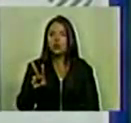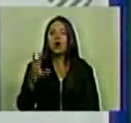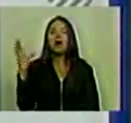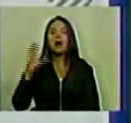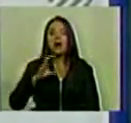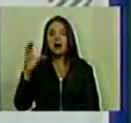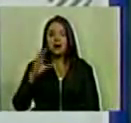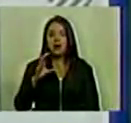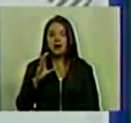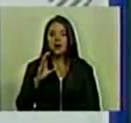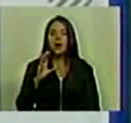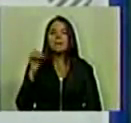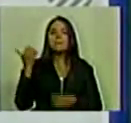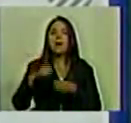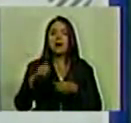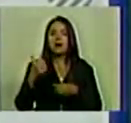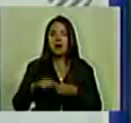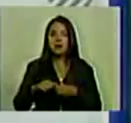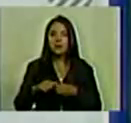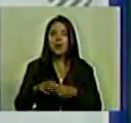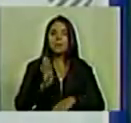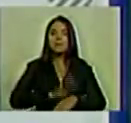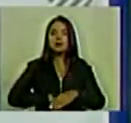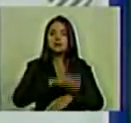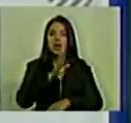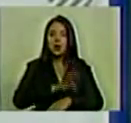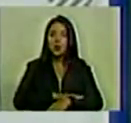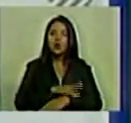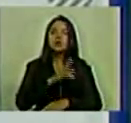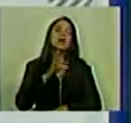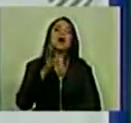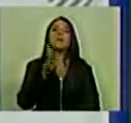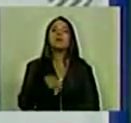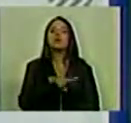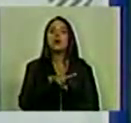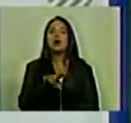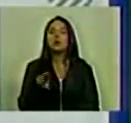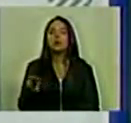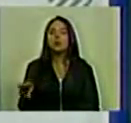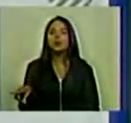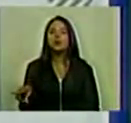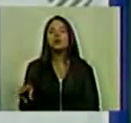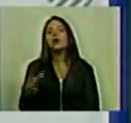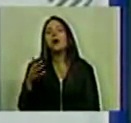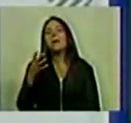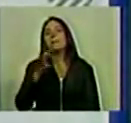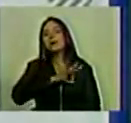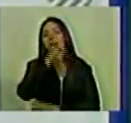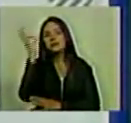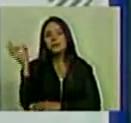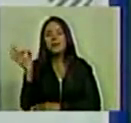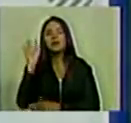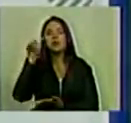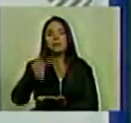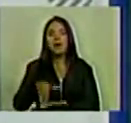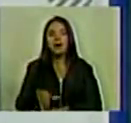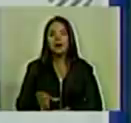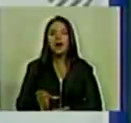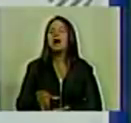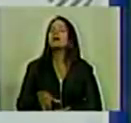Caracas, Maracaibo, Barcelona, Puerto La Cruz, Barquisimeto, Maracay, Valencia, San